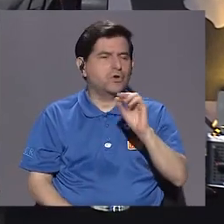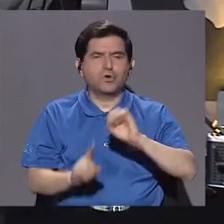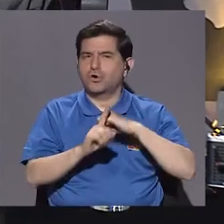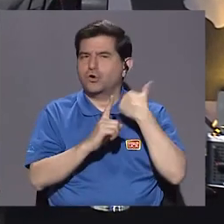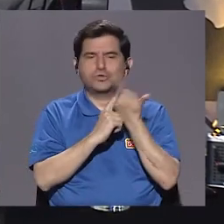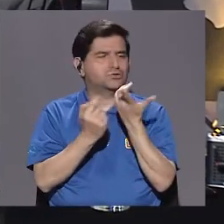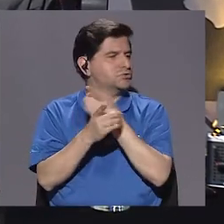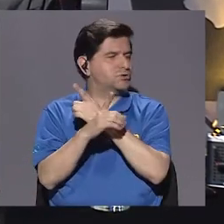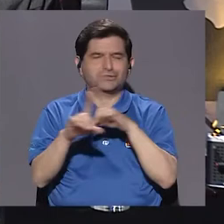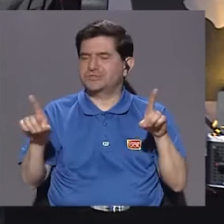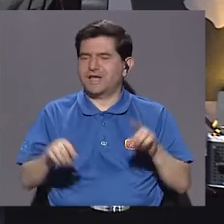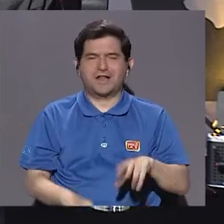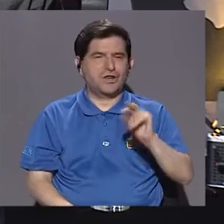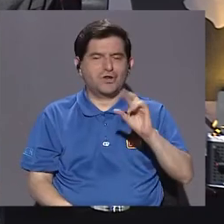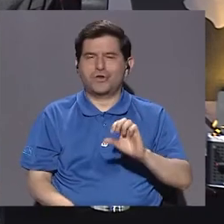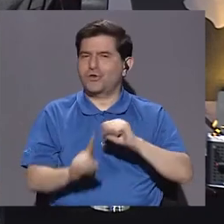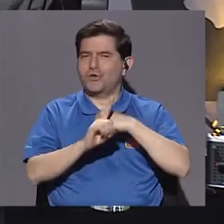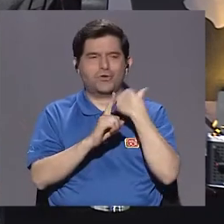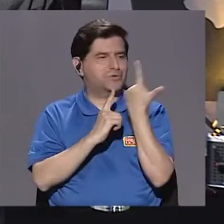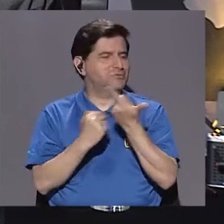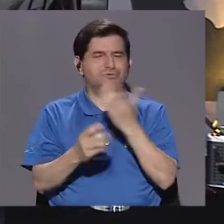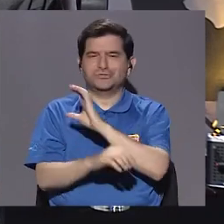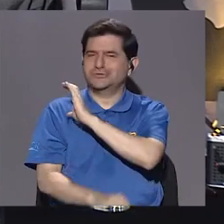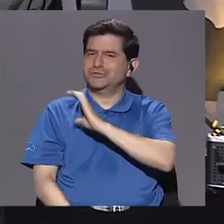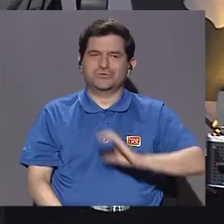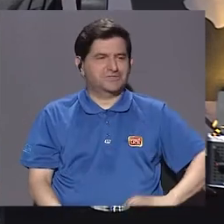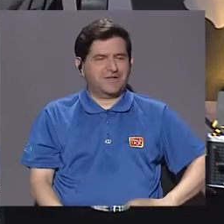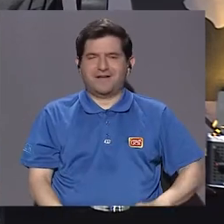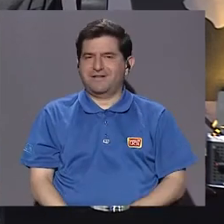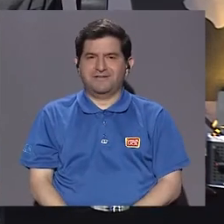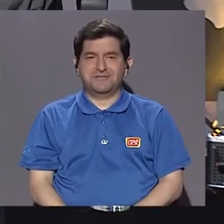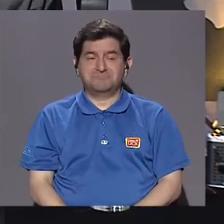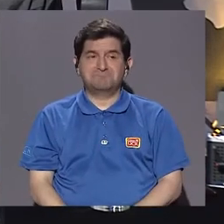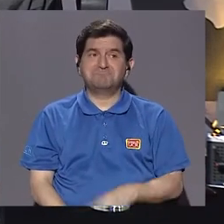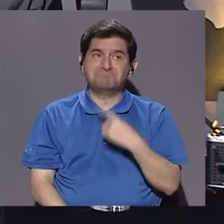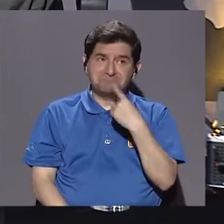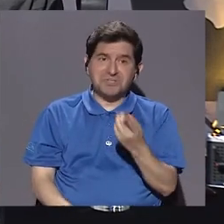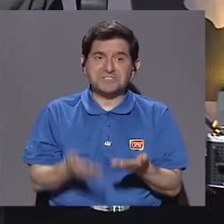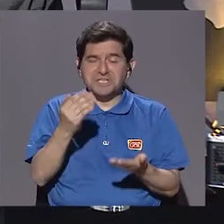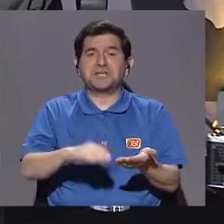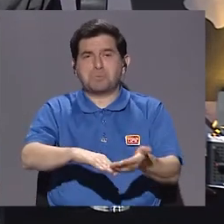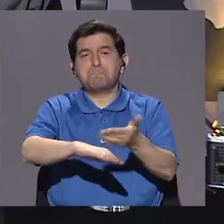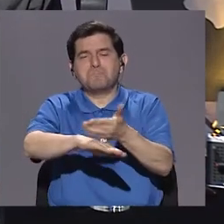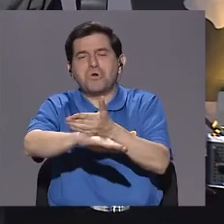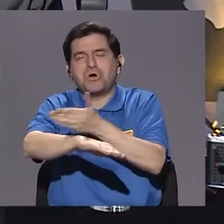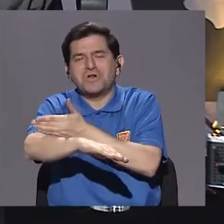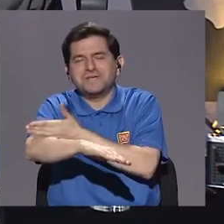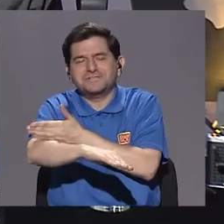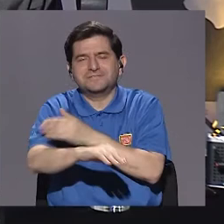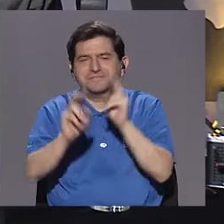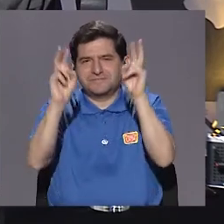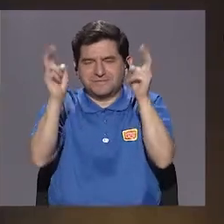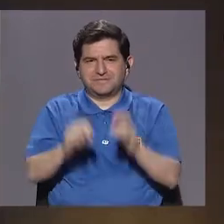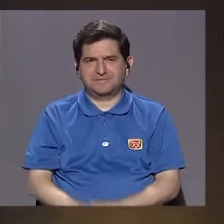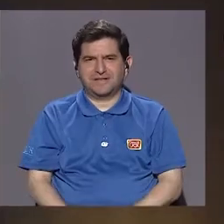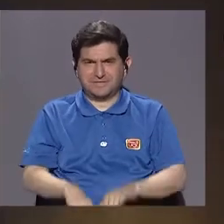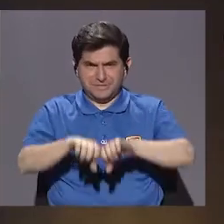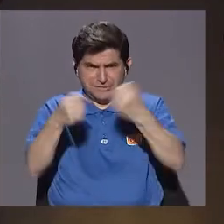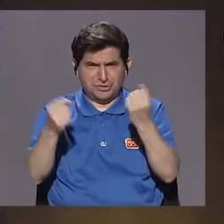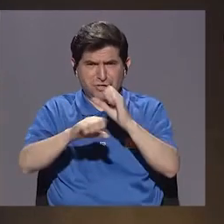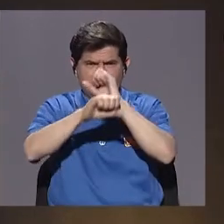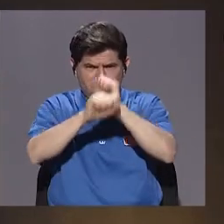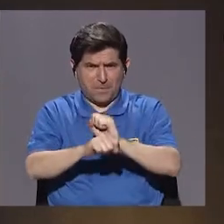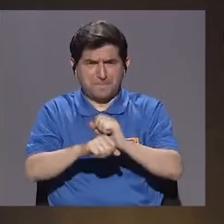socialdemócrata no social cristiana sino más bien que podríamos llamar progresistas tampoco se rompe la